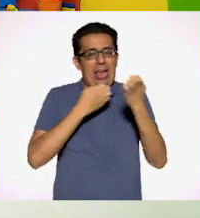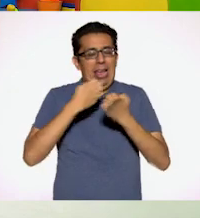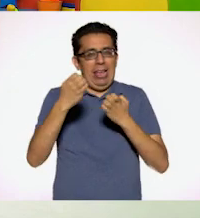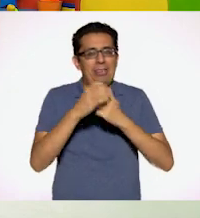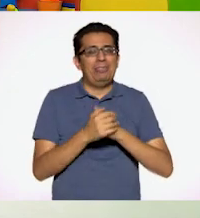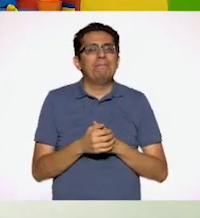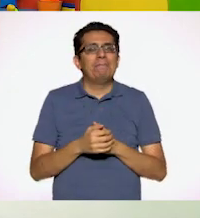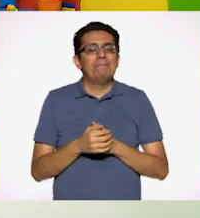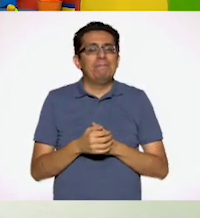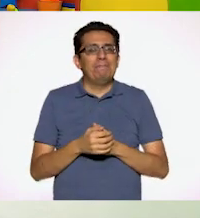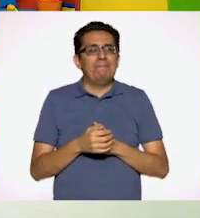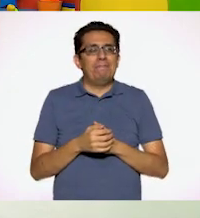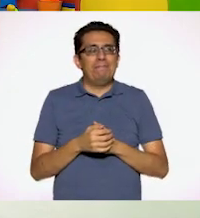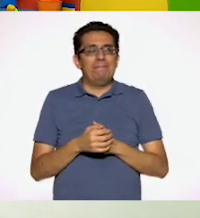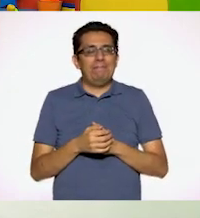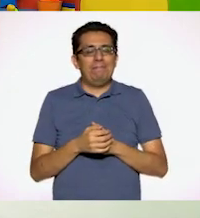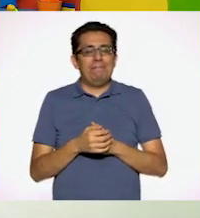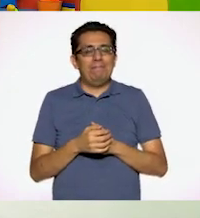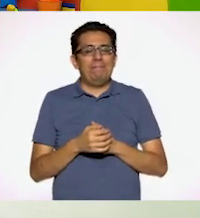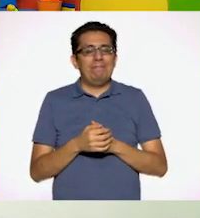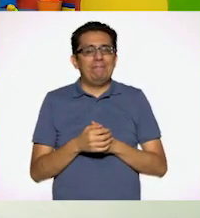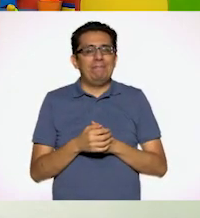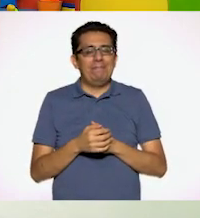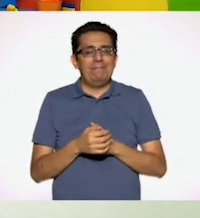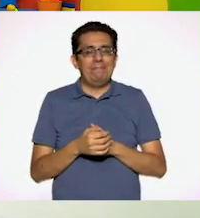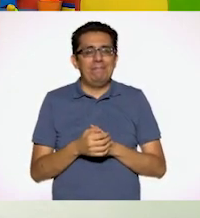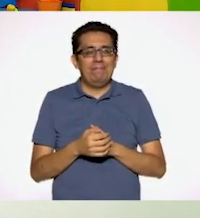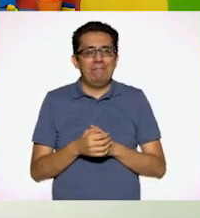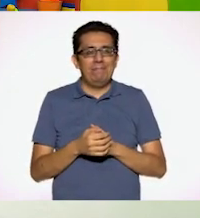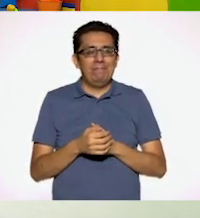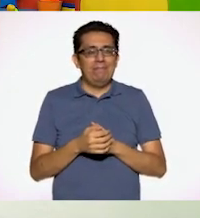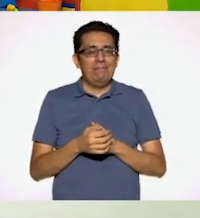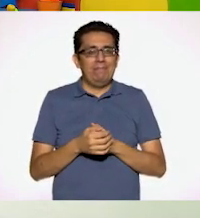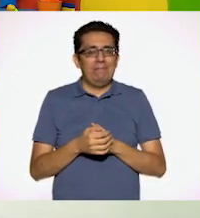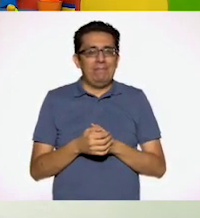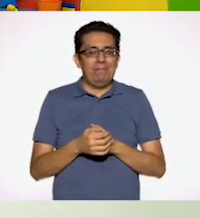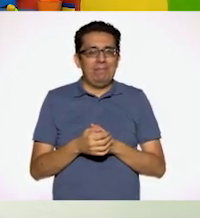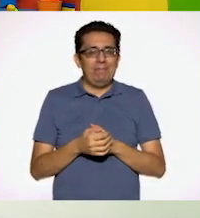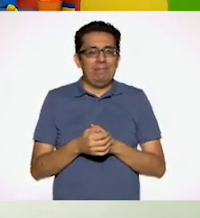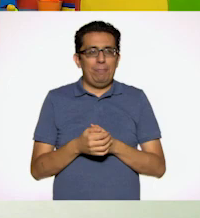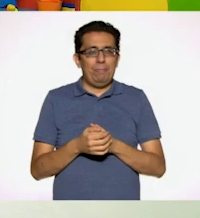¡Mira! ¡Guau! ¡Wow! ¡Muy bien, Soja!